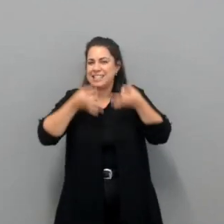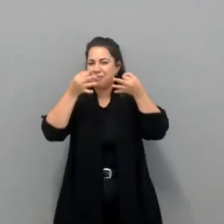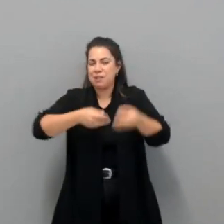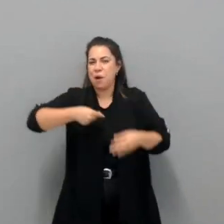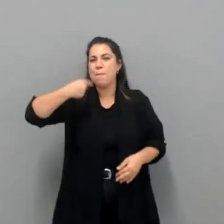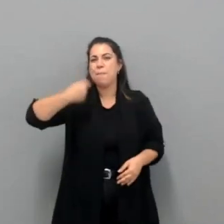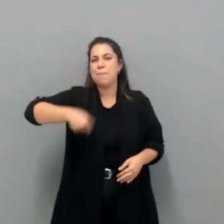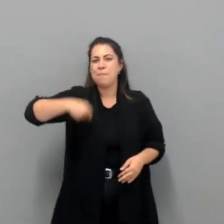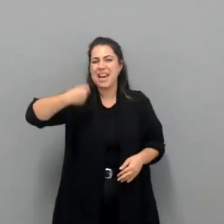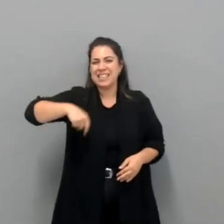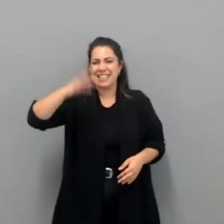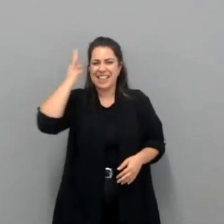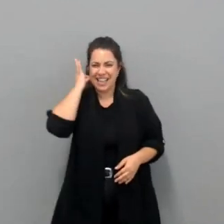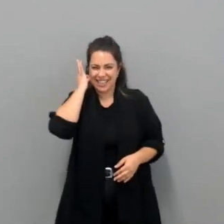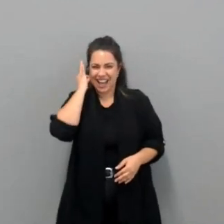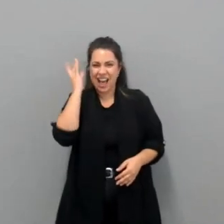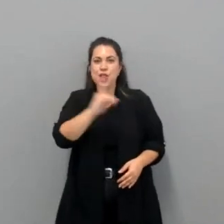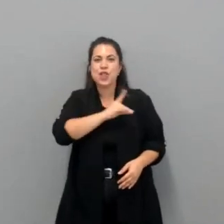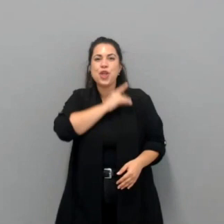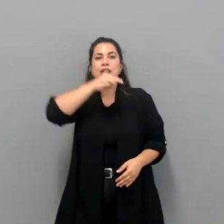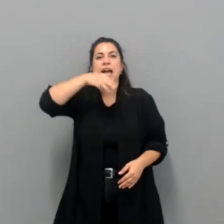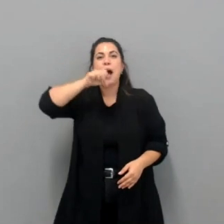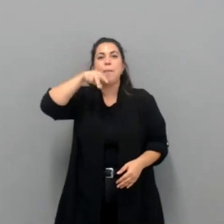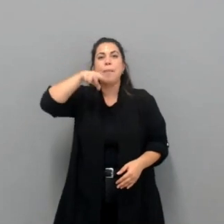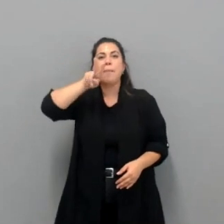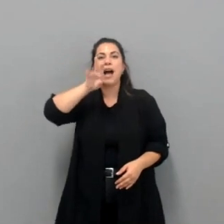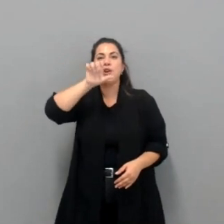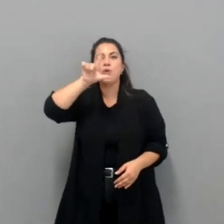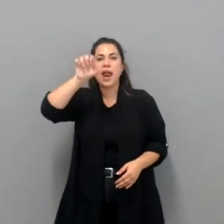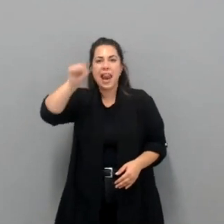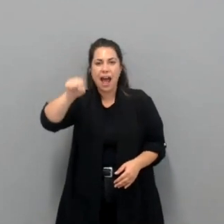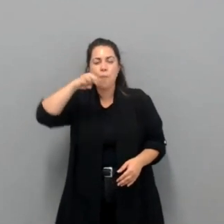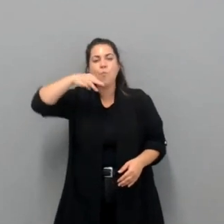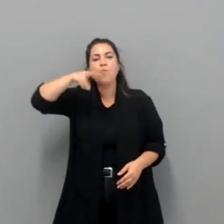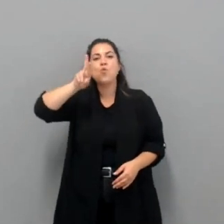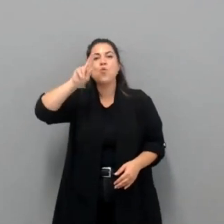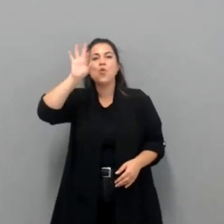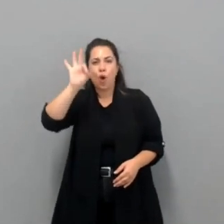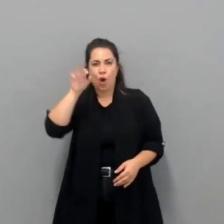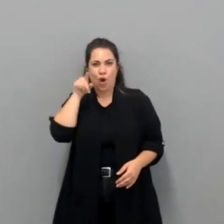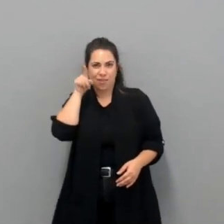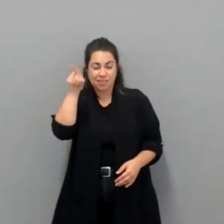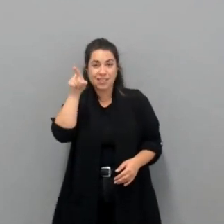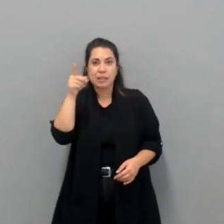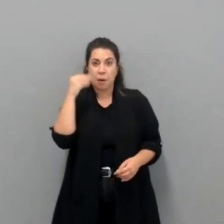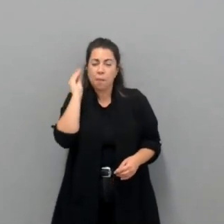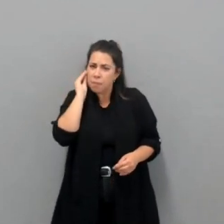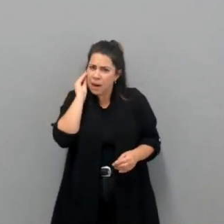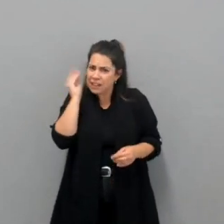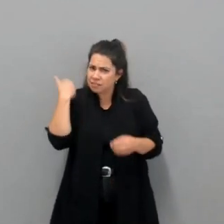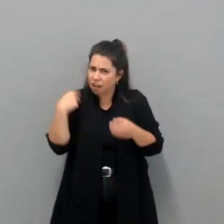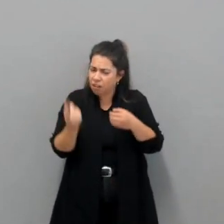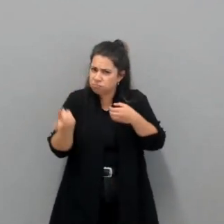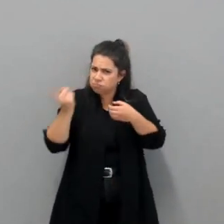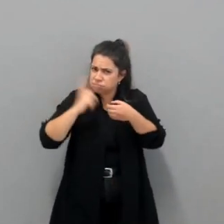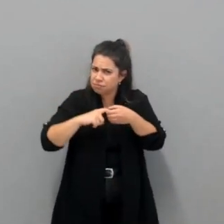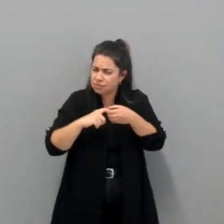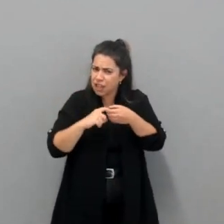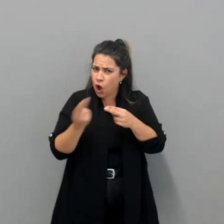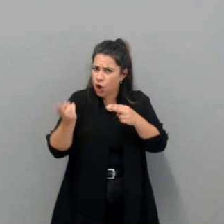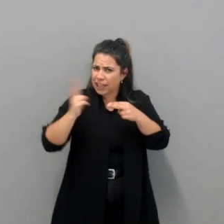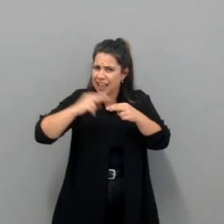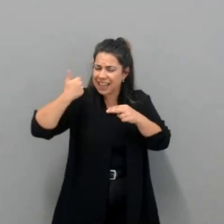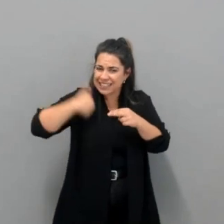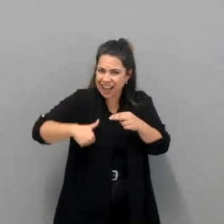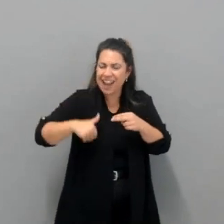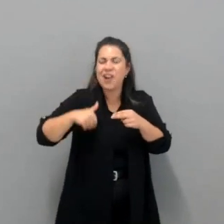presidenta, doña Manuela Muro Ramos, que creo que ya está conectada con nosotros y con nosotras y nos